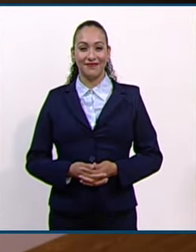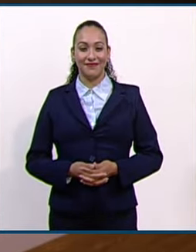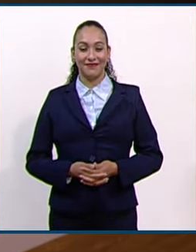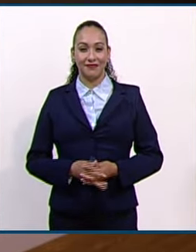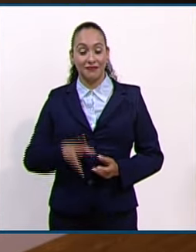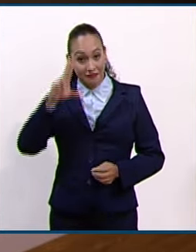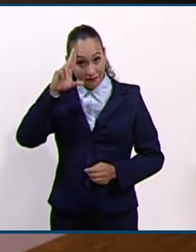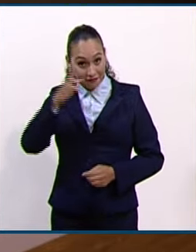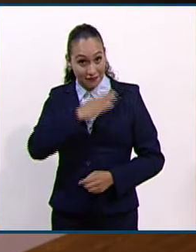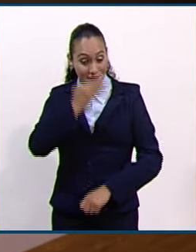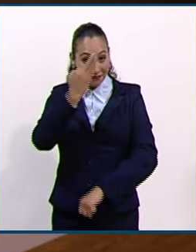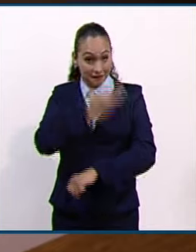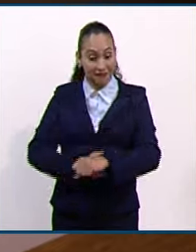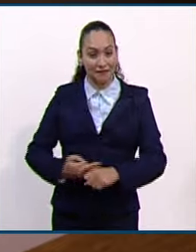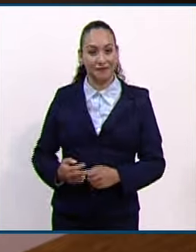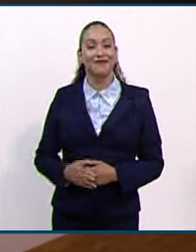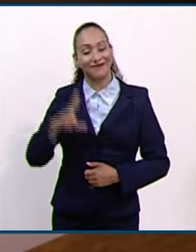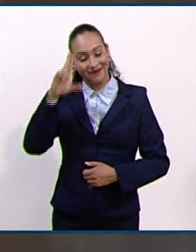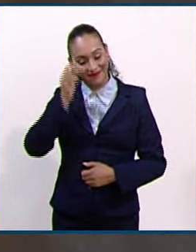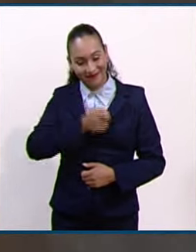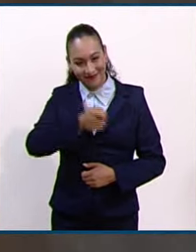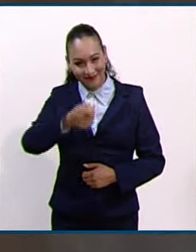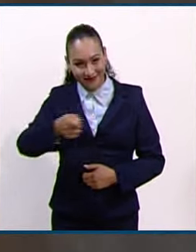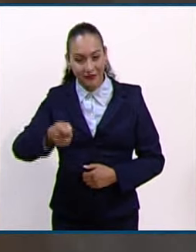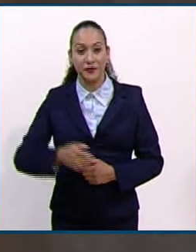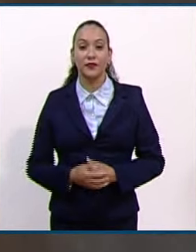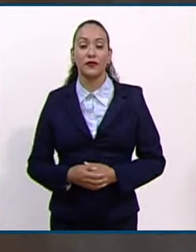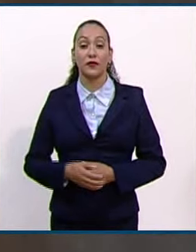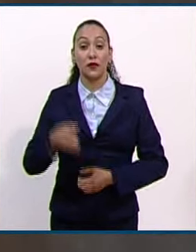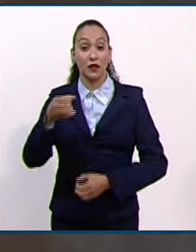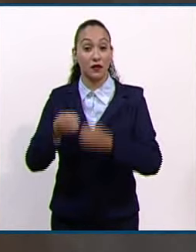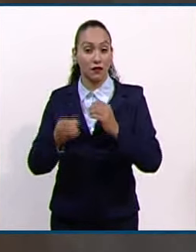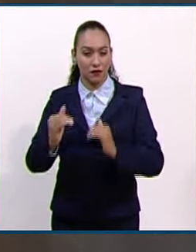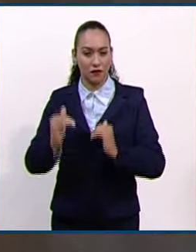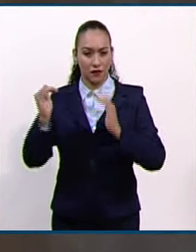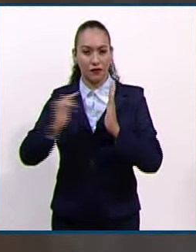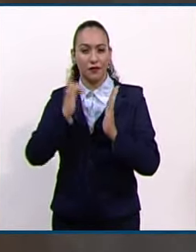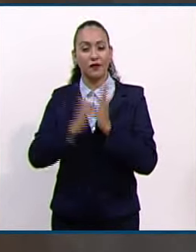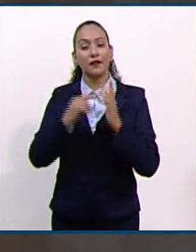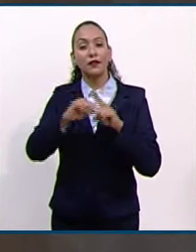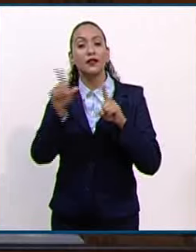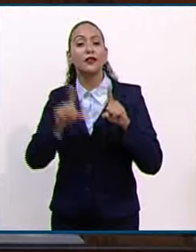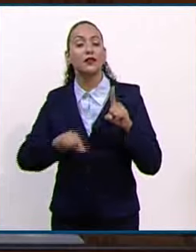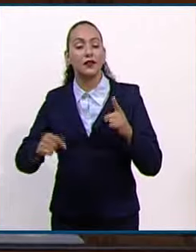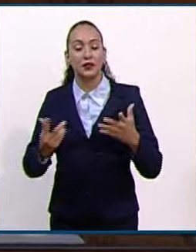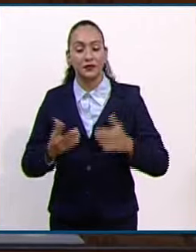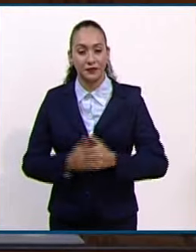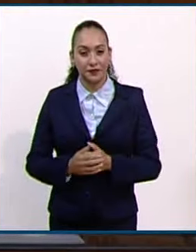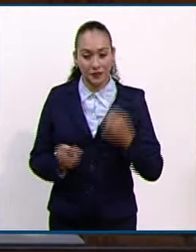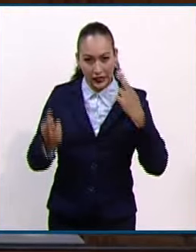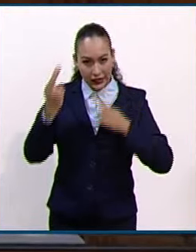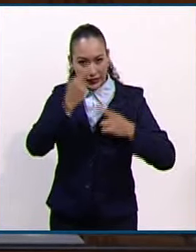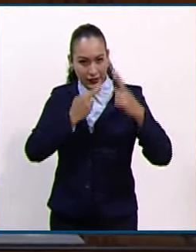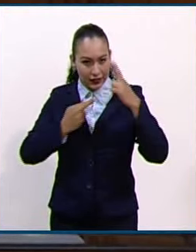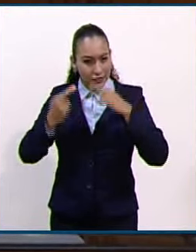tal? Muy buenas tardes a todas las personas que siguen esta transmisión. El Pleno de la Suprema Corte de Justicia de la Nación realizó